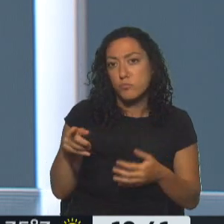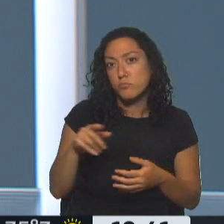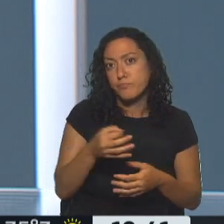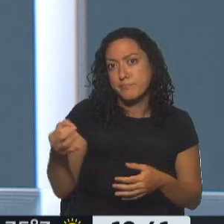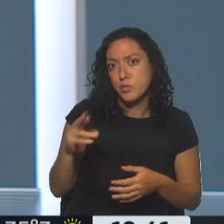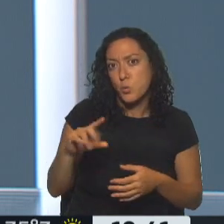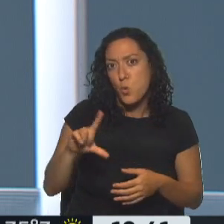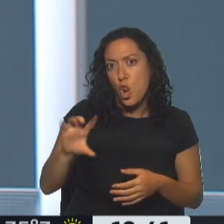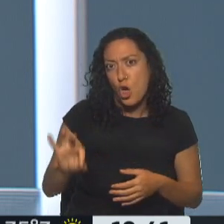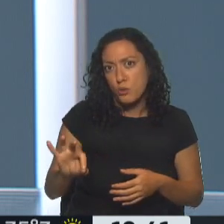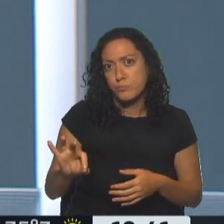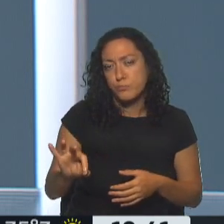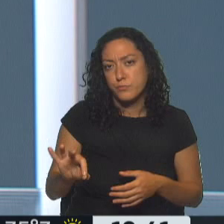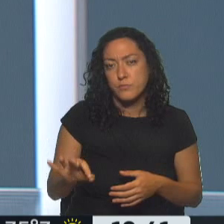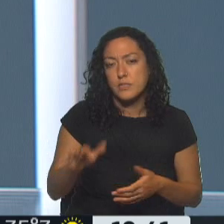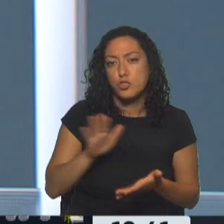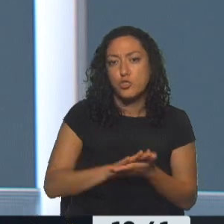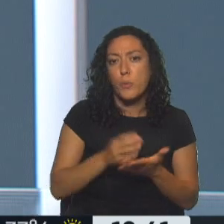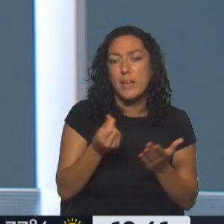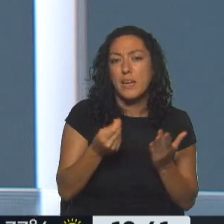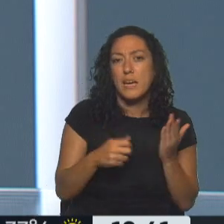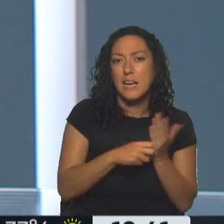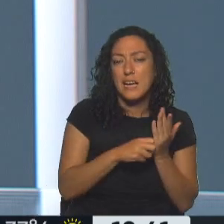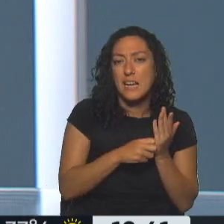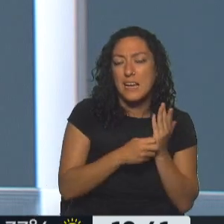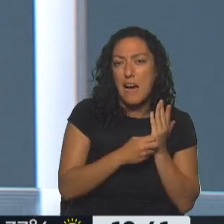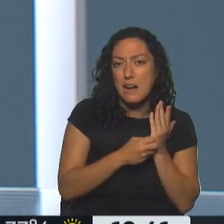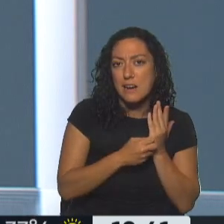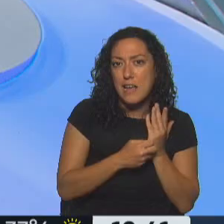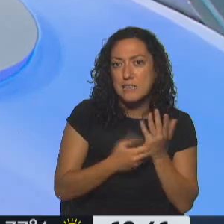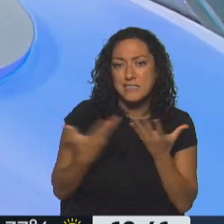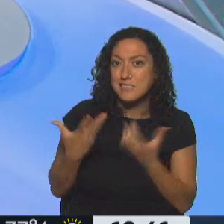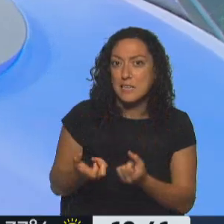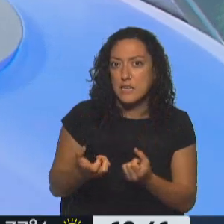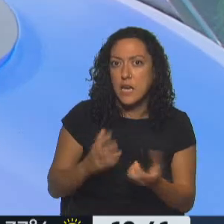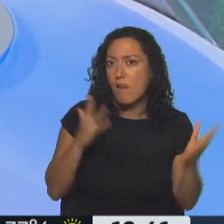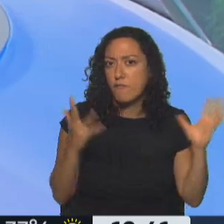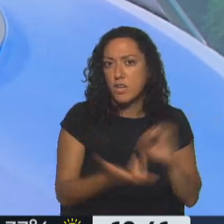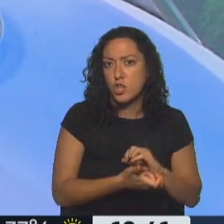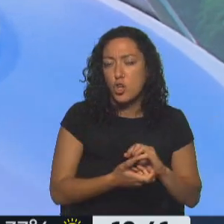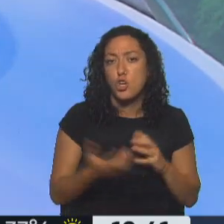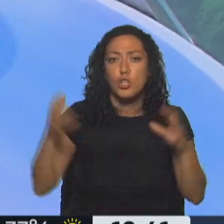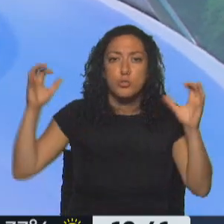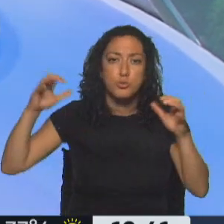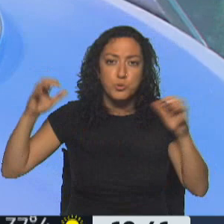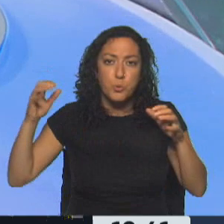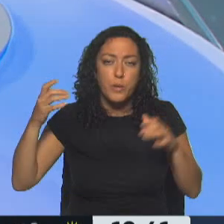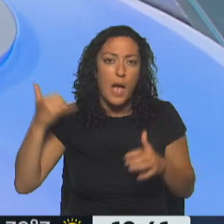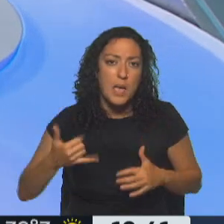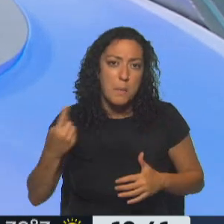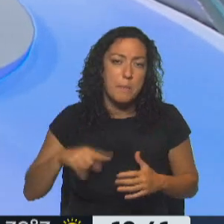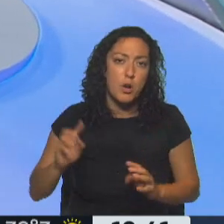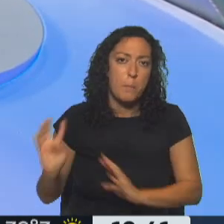la sequía ha tenido un impacto muy grande en el tema del precio de la carne eh producto de qué Por más que la lluvia lleguen no llueve pasto